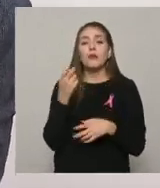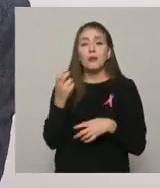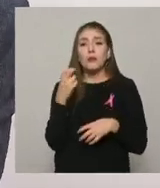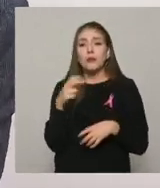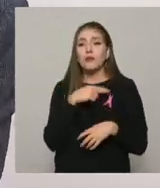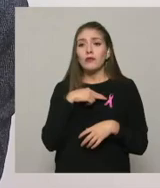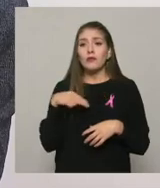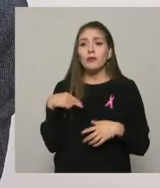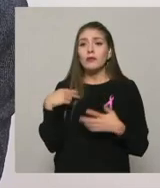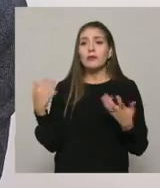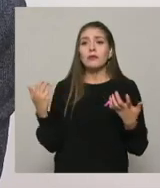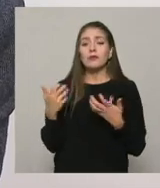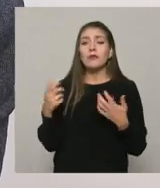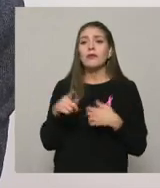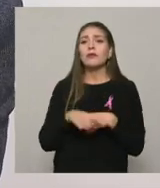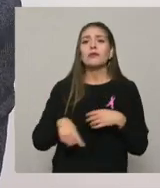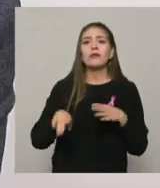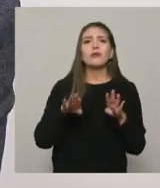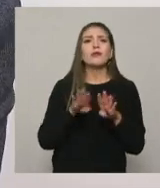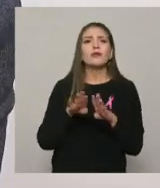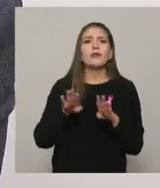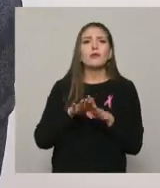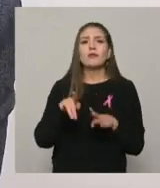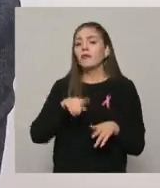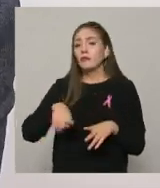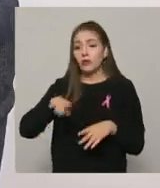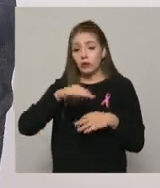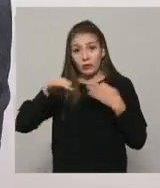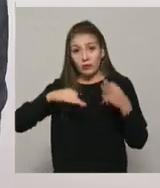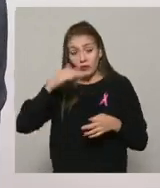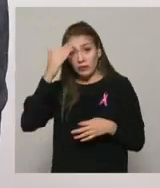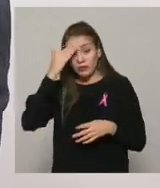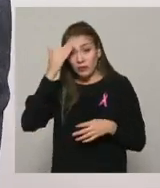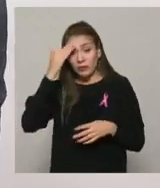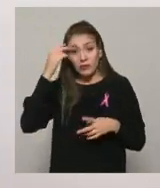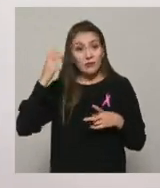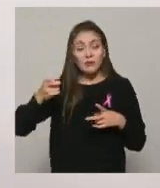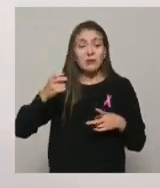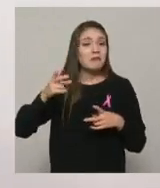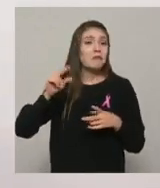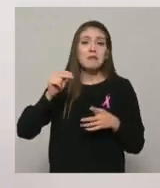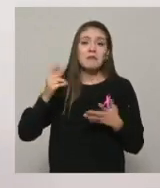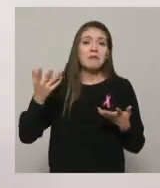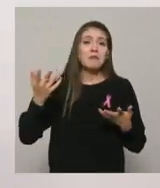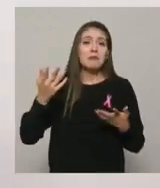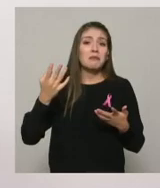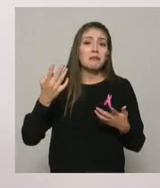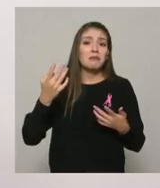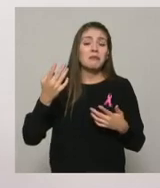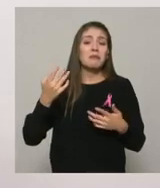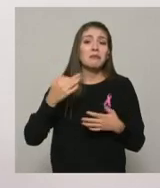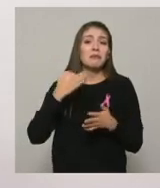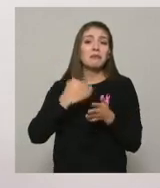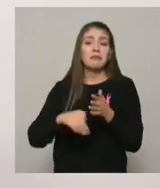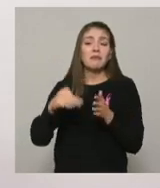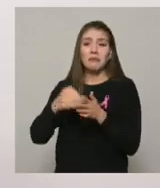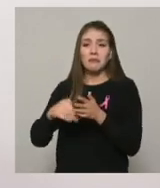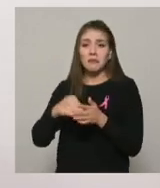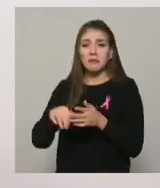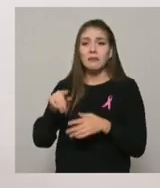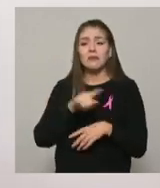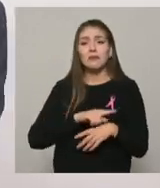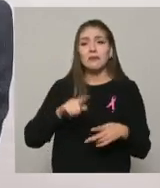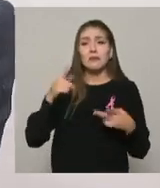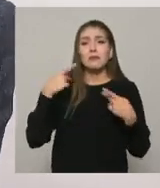en este campo que no todos conocen. Yo creo que quizá todavía el 1% de la sociedad en general está muy involucrada en lo que